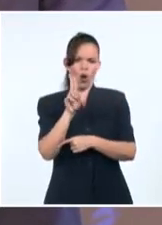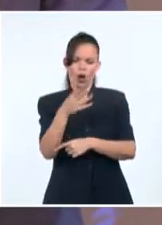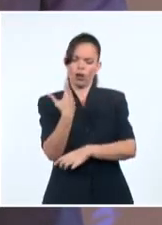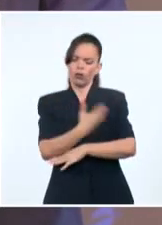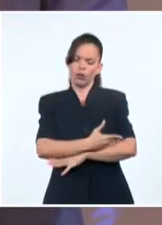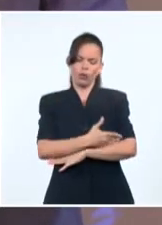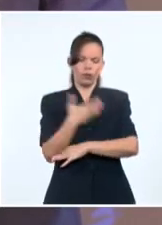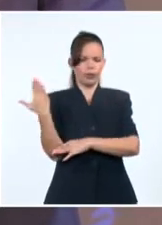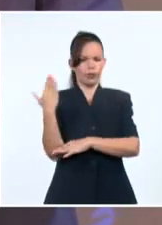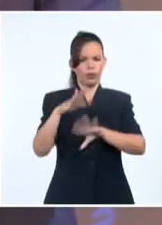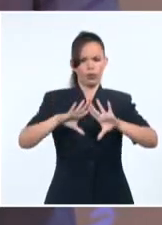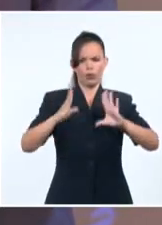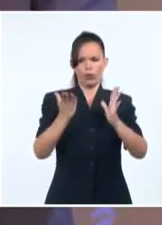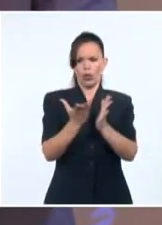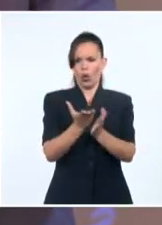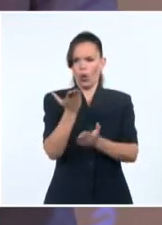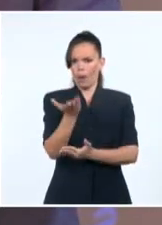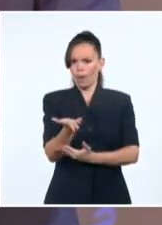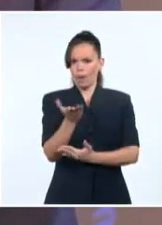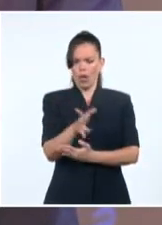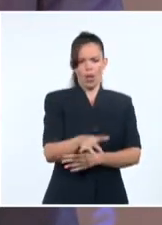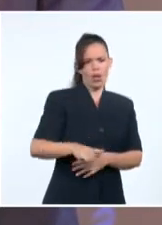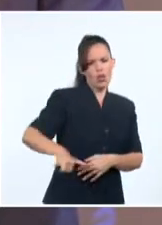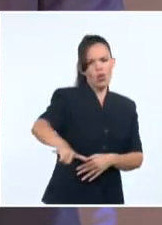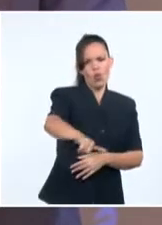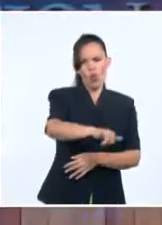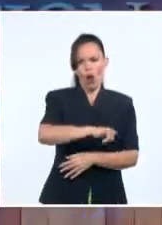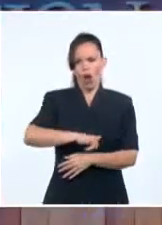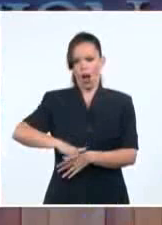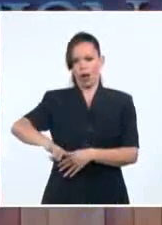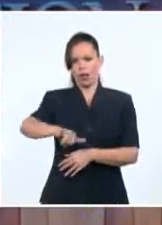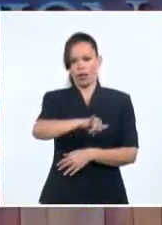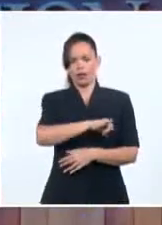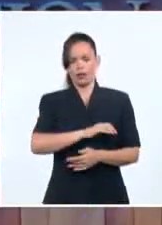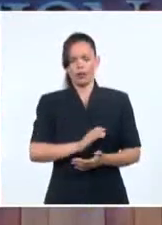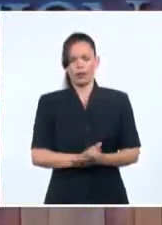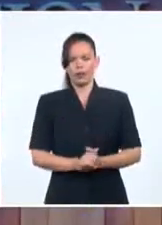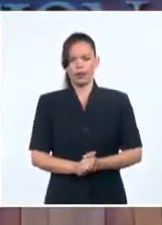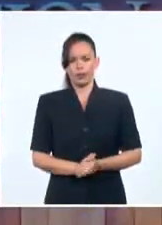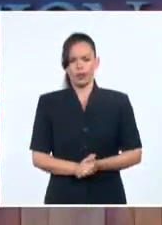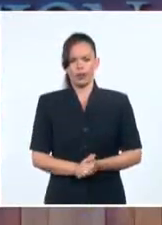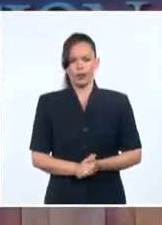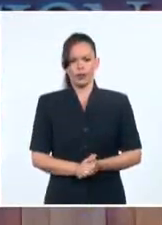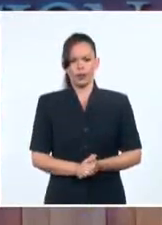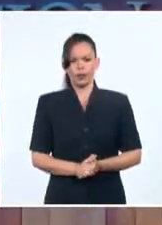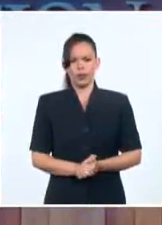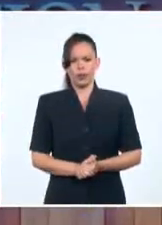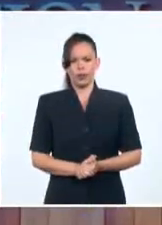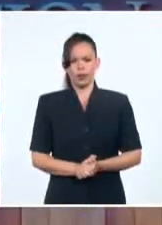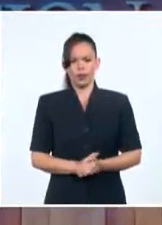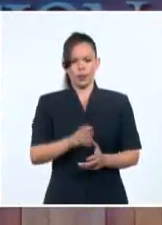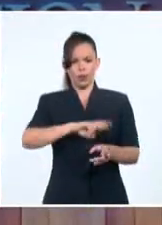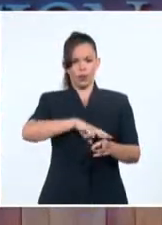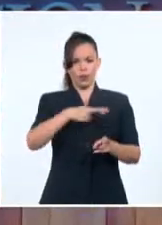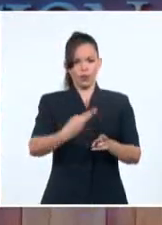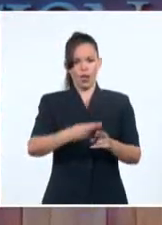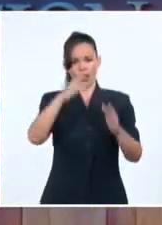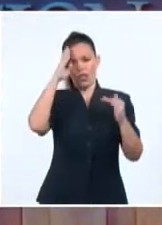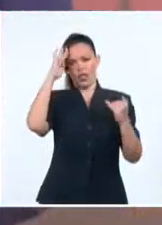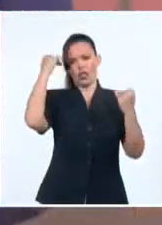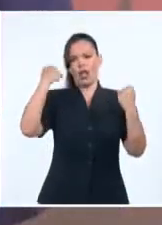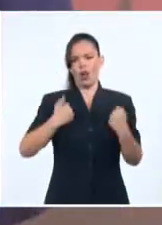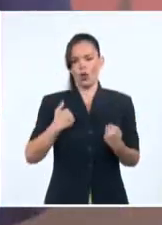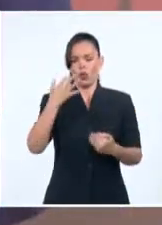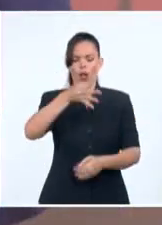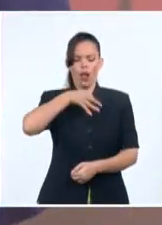comercial y financiero de los Estados Unidos de América contra Cuba. Por su parte, el titular de salud argelino destacó la presencia en